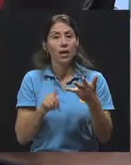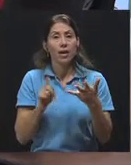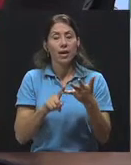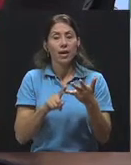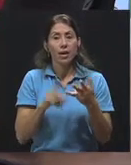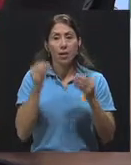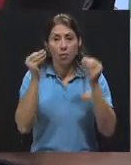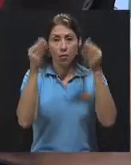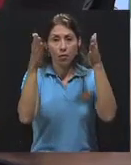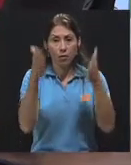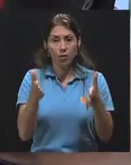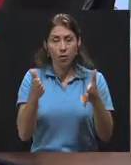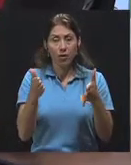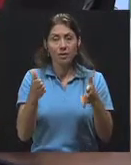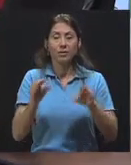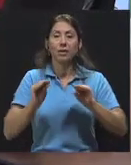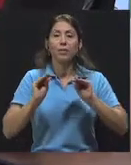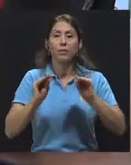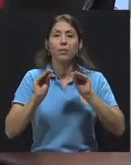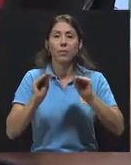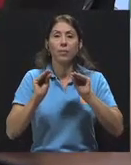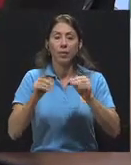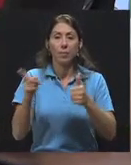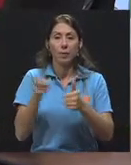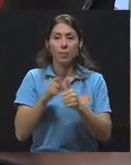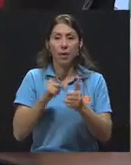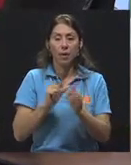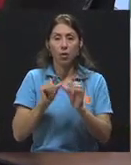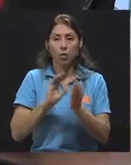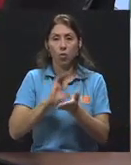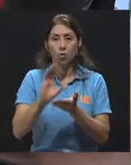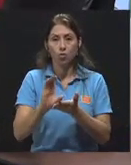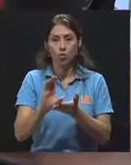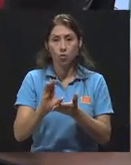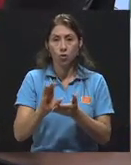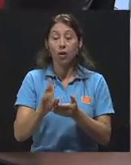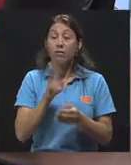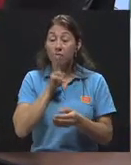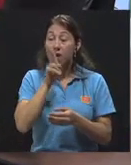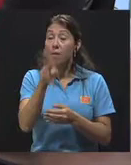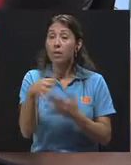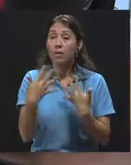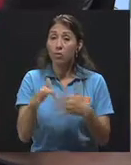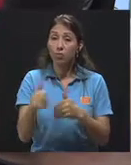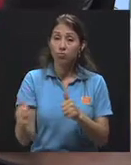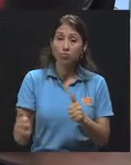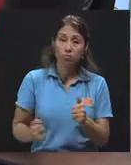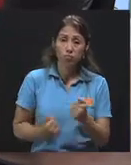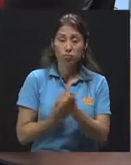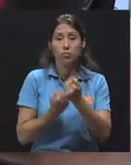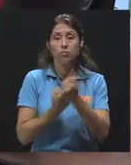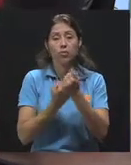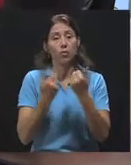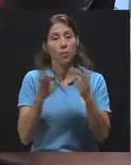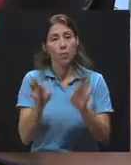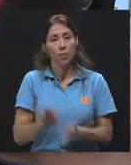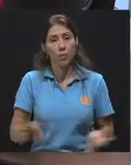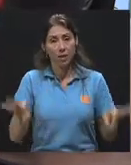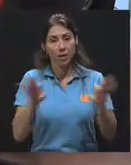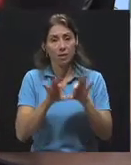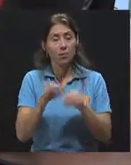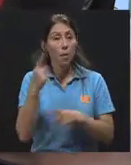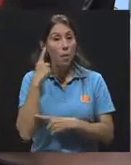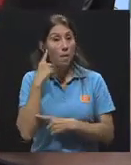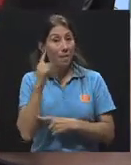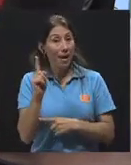y los facilitadores que daban el primer curso. Ya. ¿Verdad? Es un empujón importantísimo. El gran empujón, pero para que